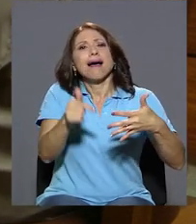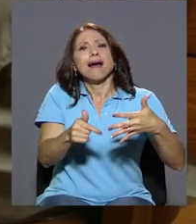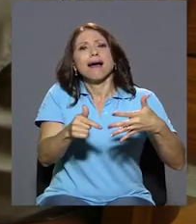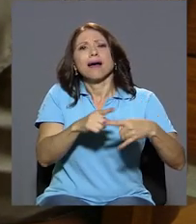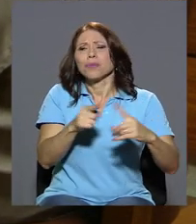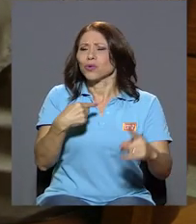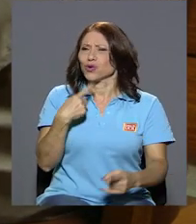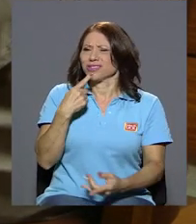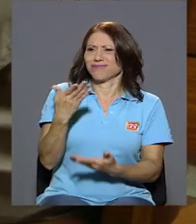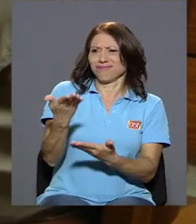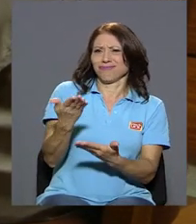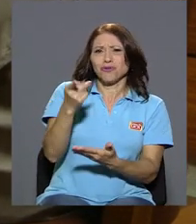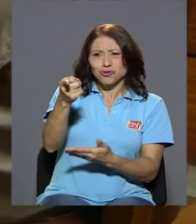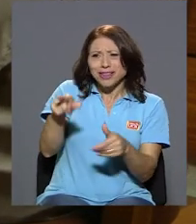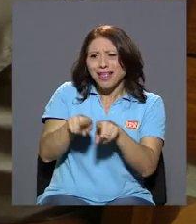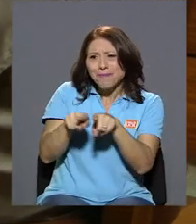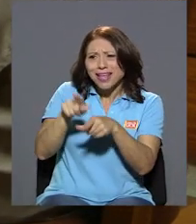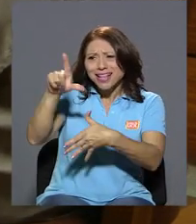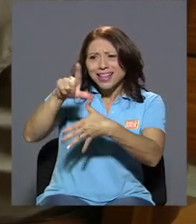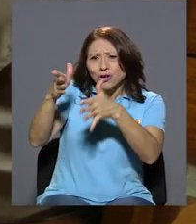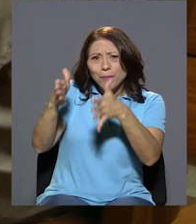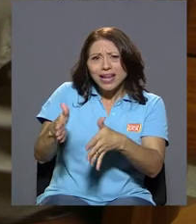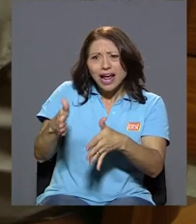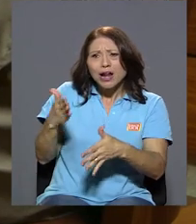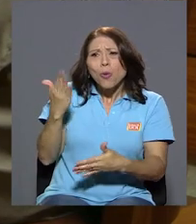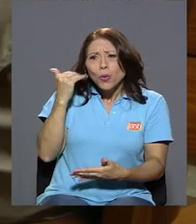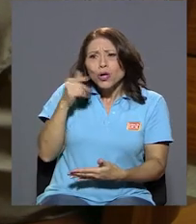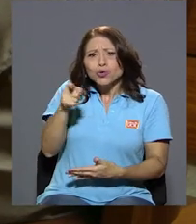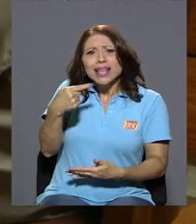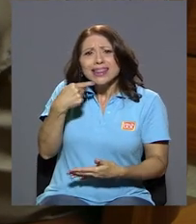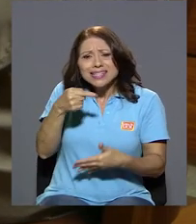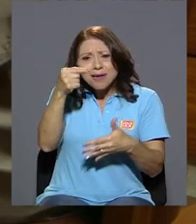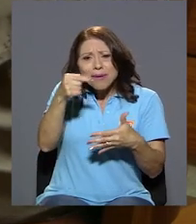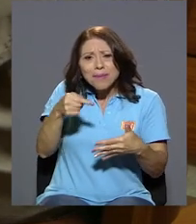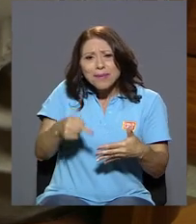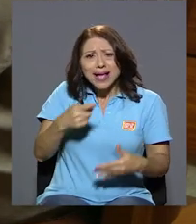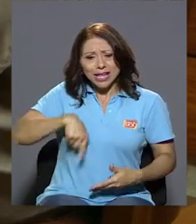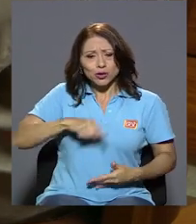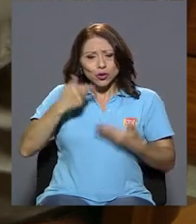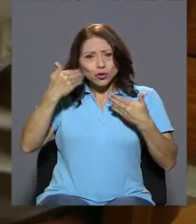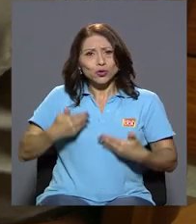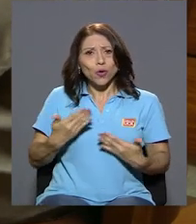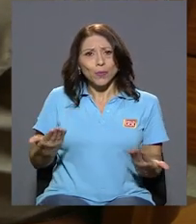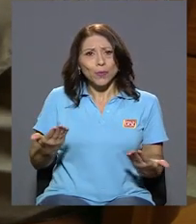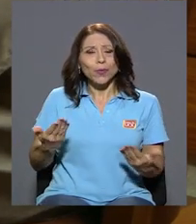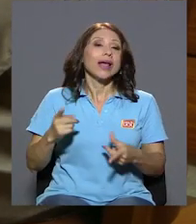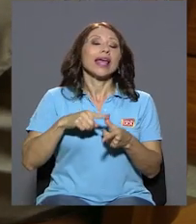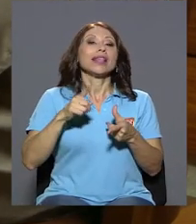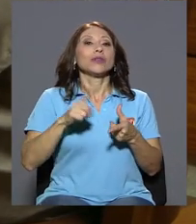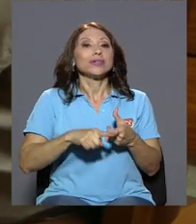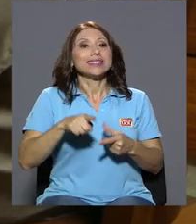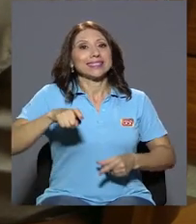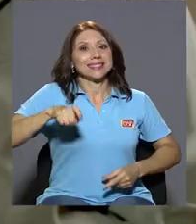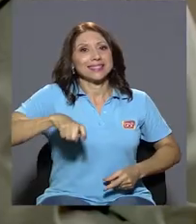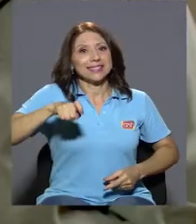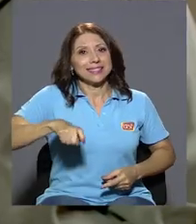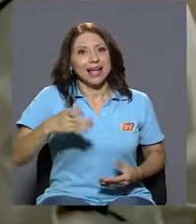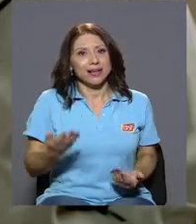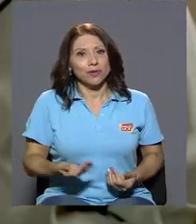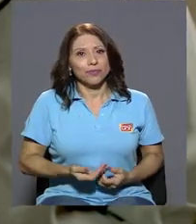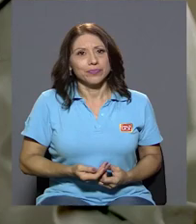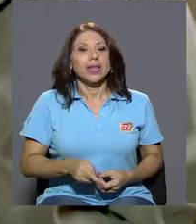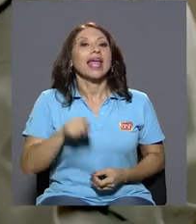latinoamericano también como es como es que tiene ese concepto de lo que somos entonces es necesario y